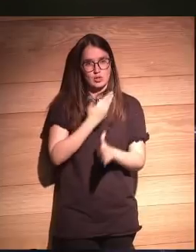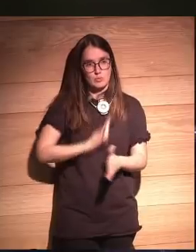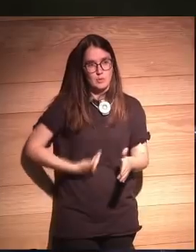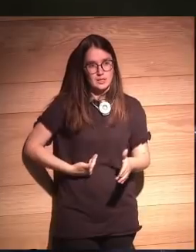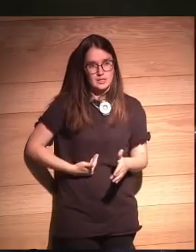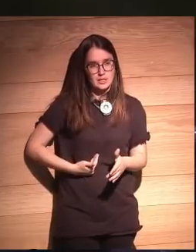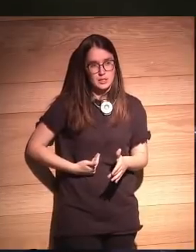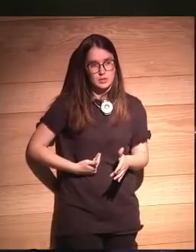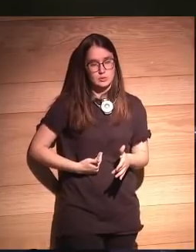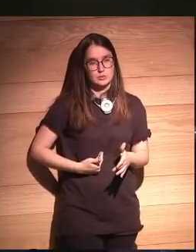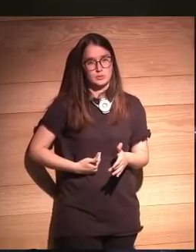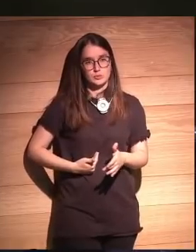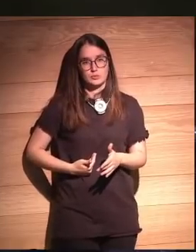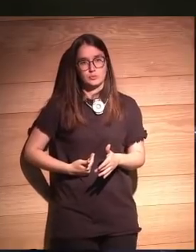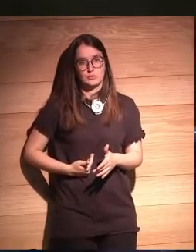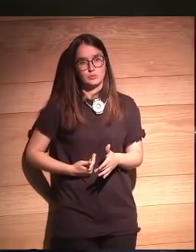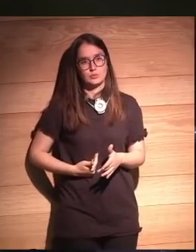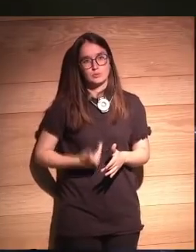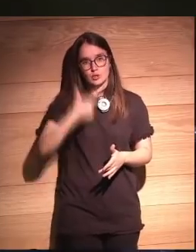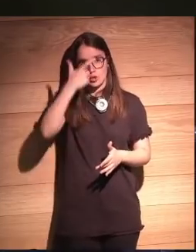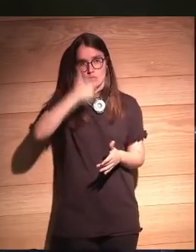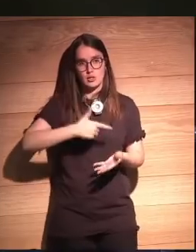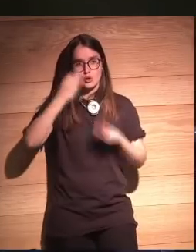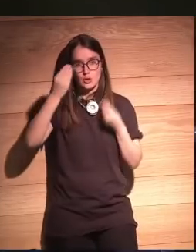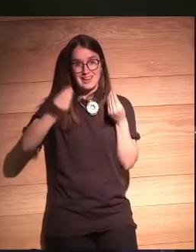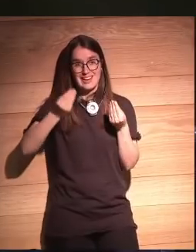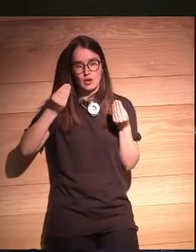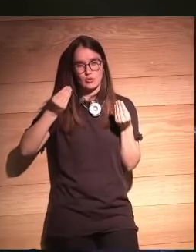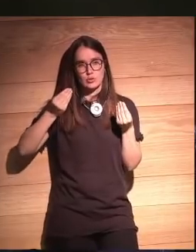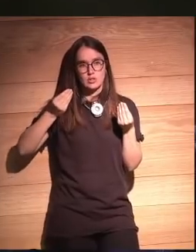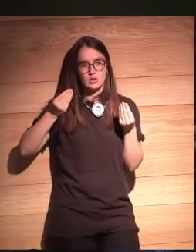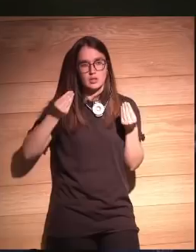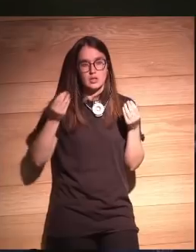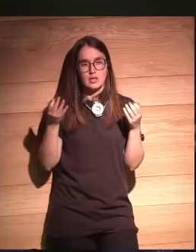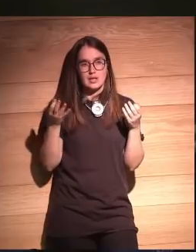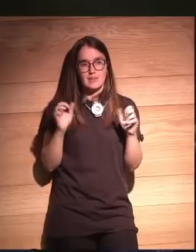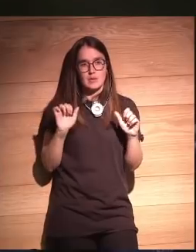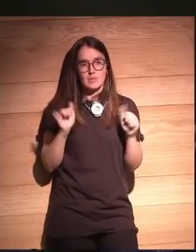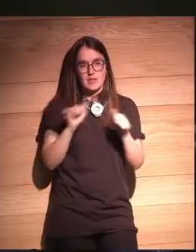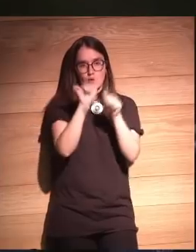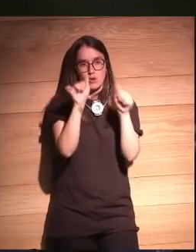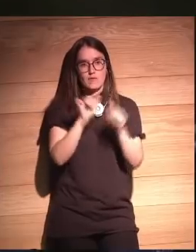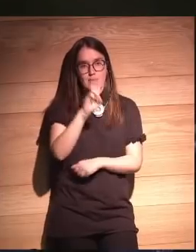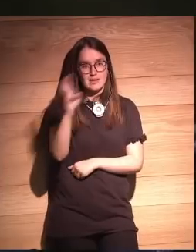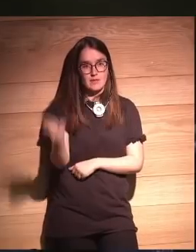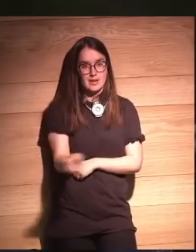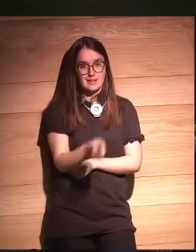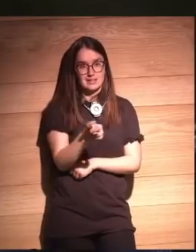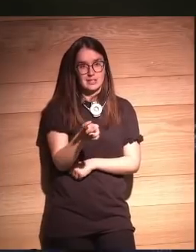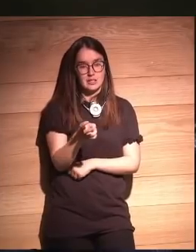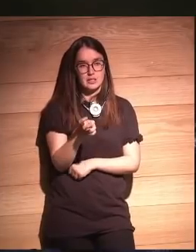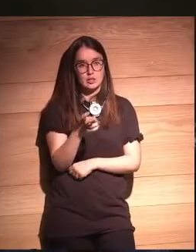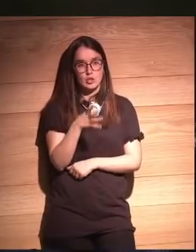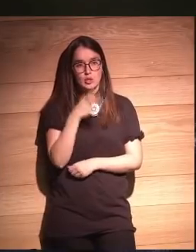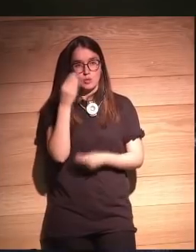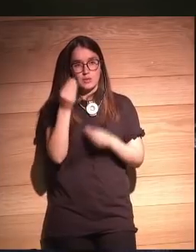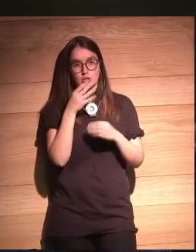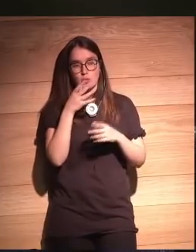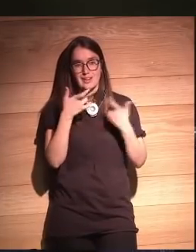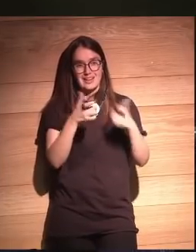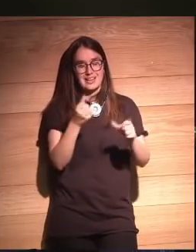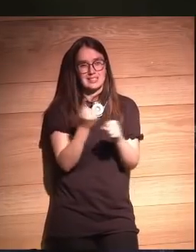propietarios. Y yo creo que hay que entrar de distinta manera, no porque crea que es pobre